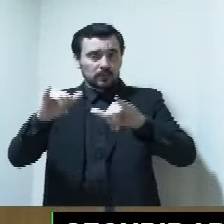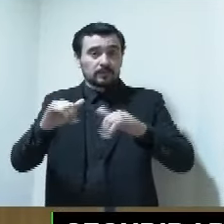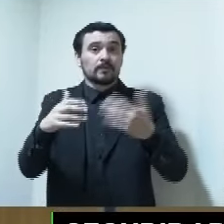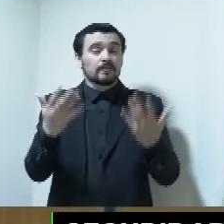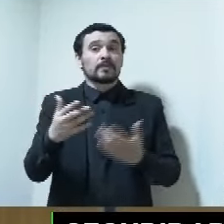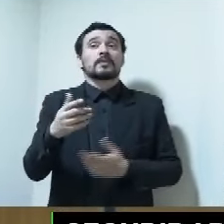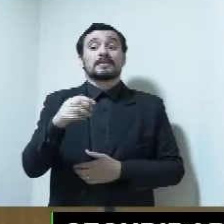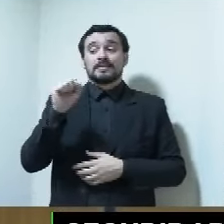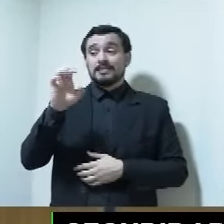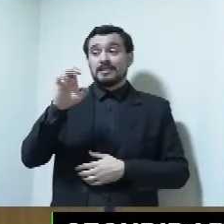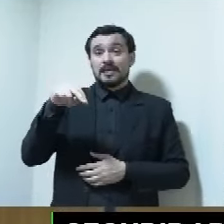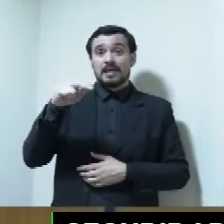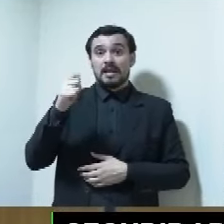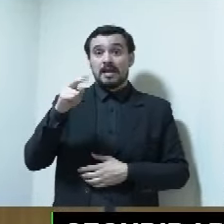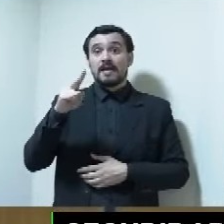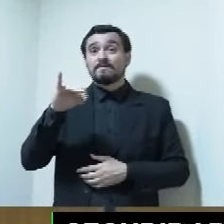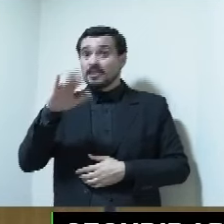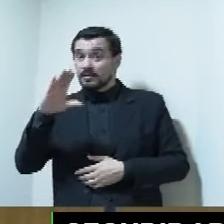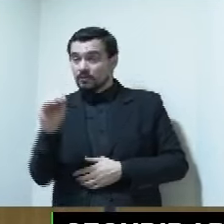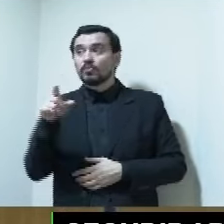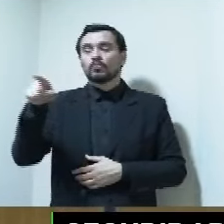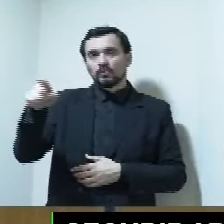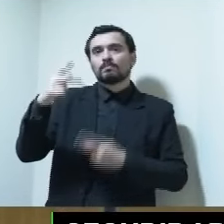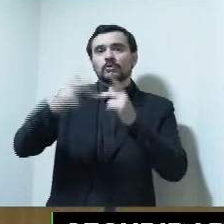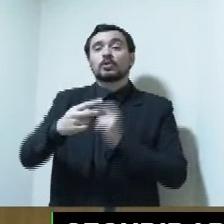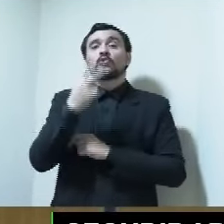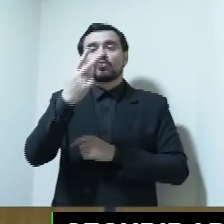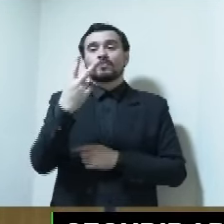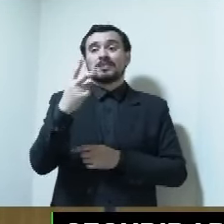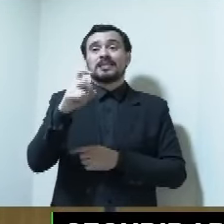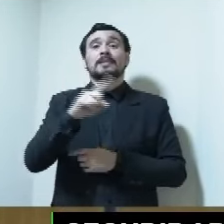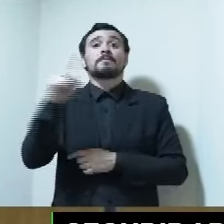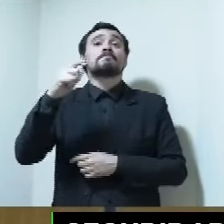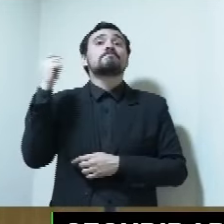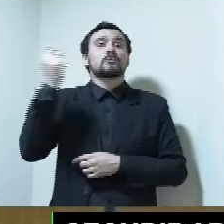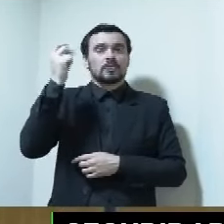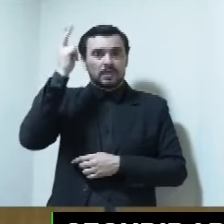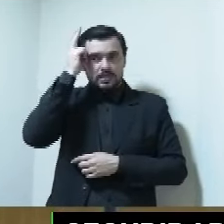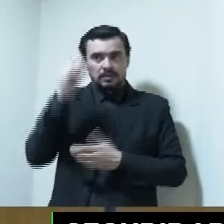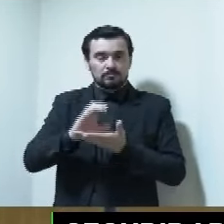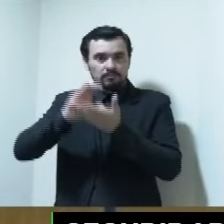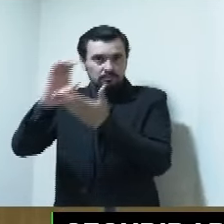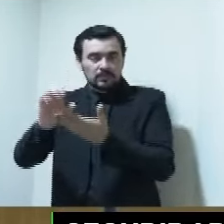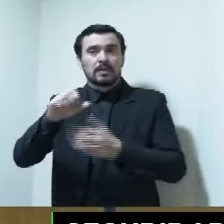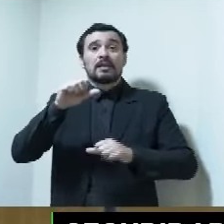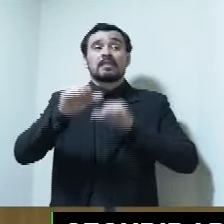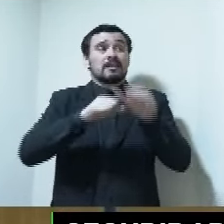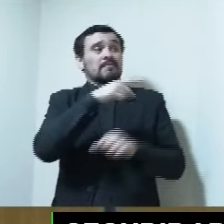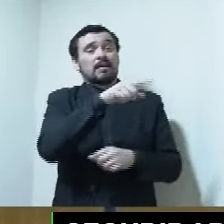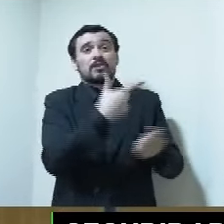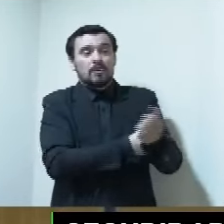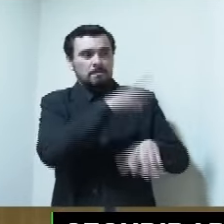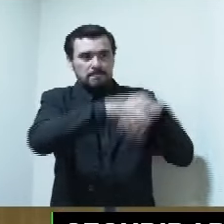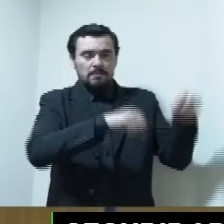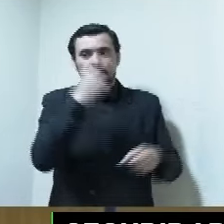de la SENAVICO aprobamos 2 proyectos claves, destinando 27 mil millones de guaraníes provenientes de actividades ilícitas para